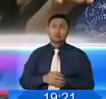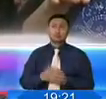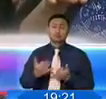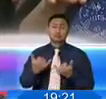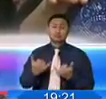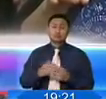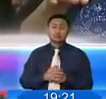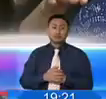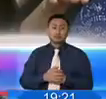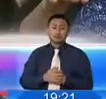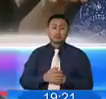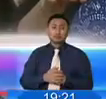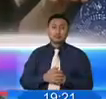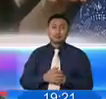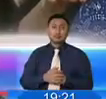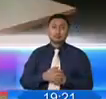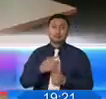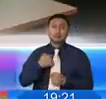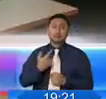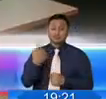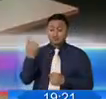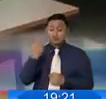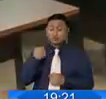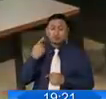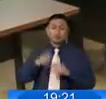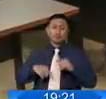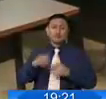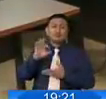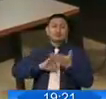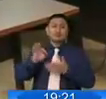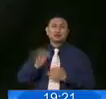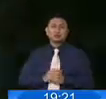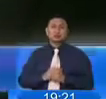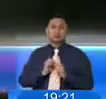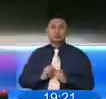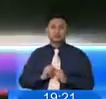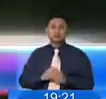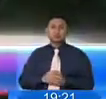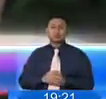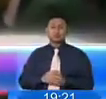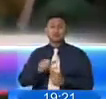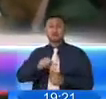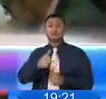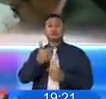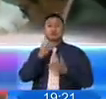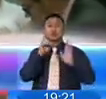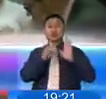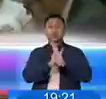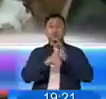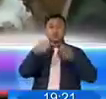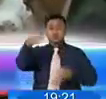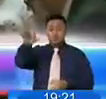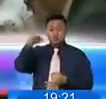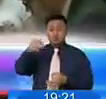no pude salir favorecido. A estas denuncias se sumaron las de las pérdidas de documentos una vez que